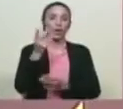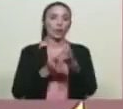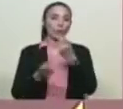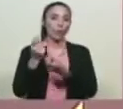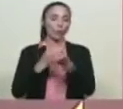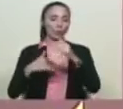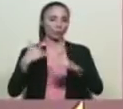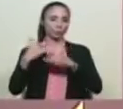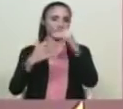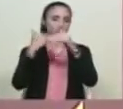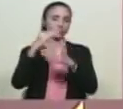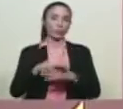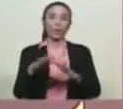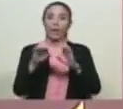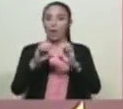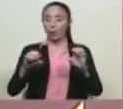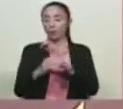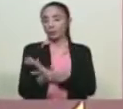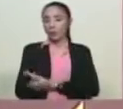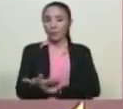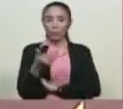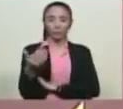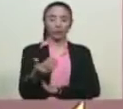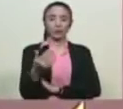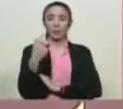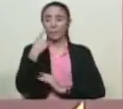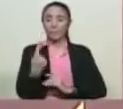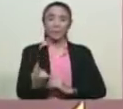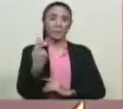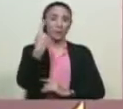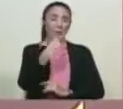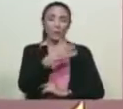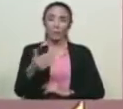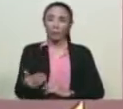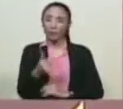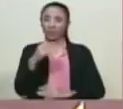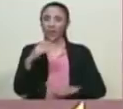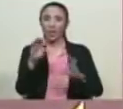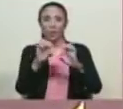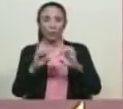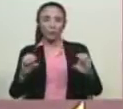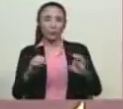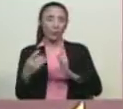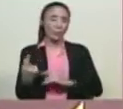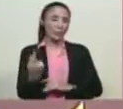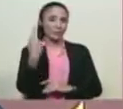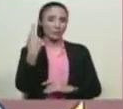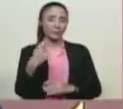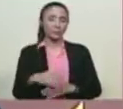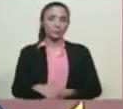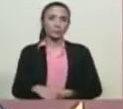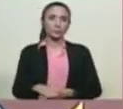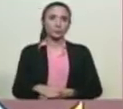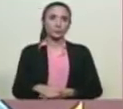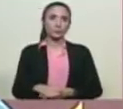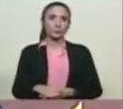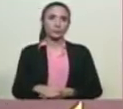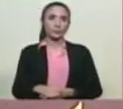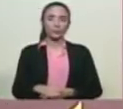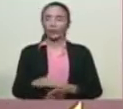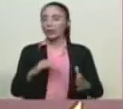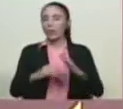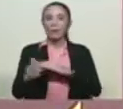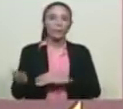económico. La educación es la columna central, es el motor